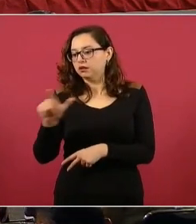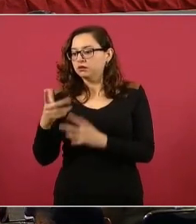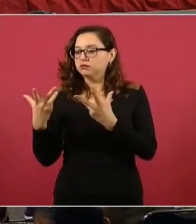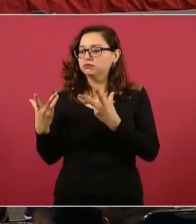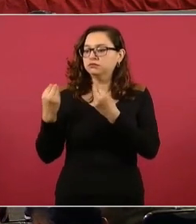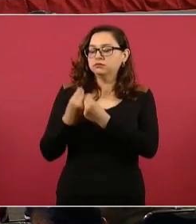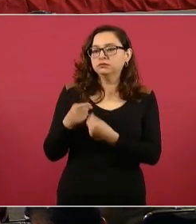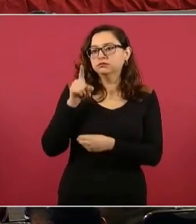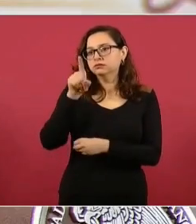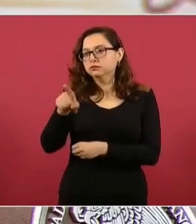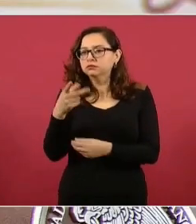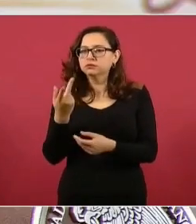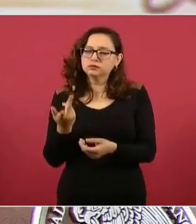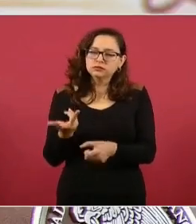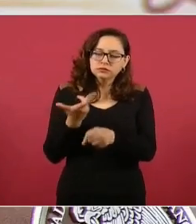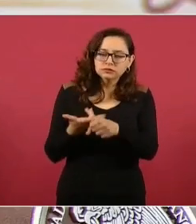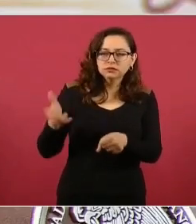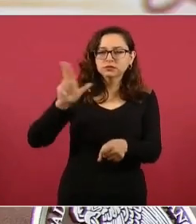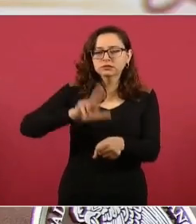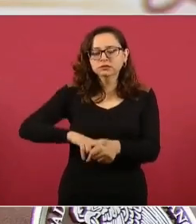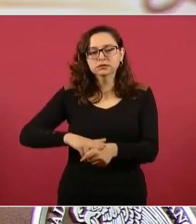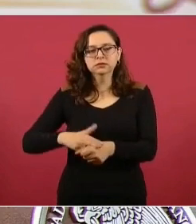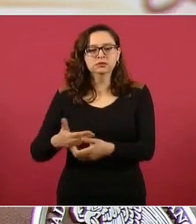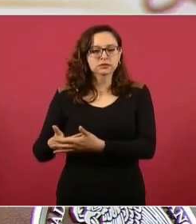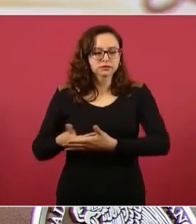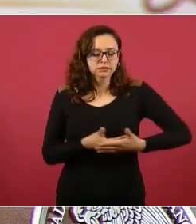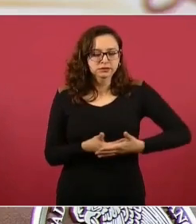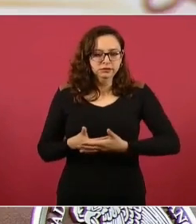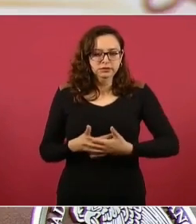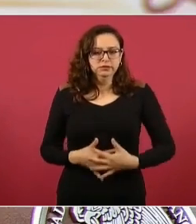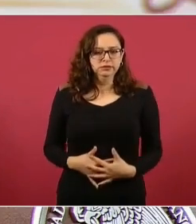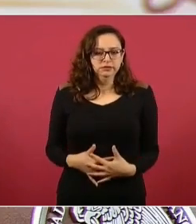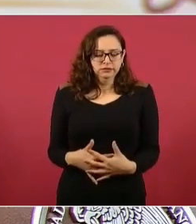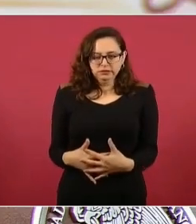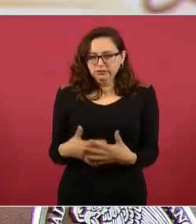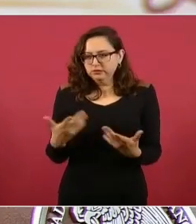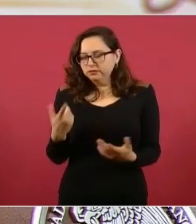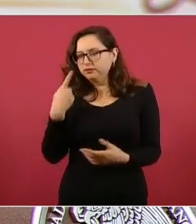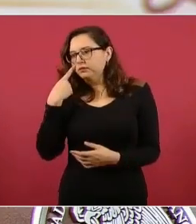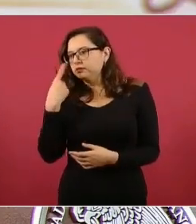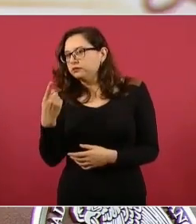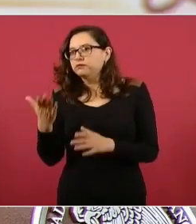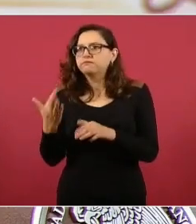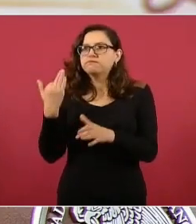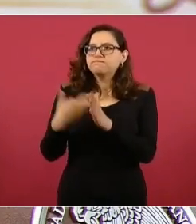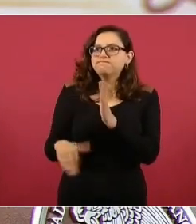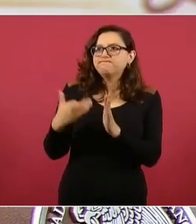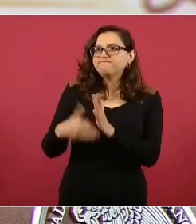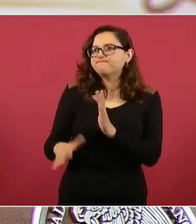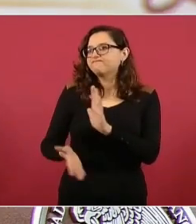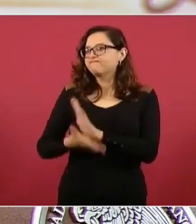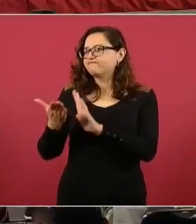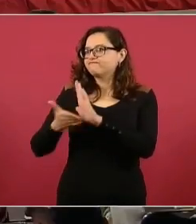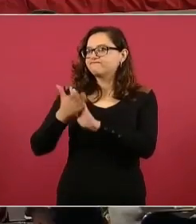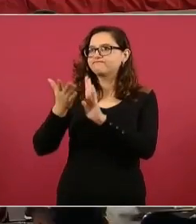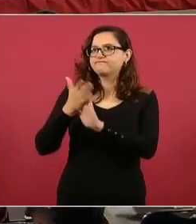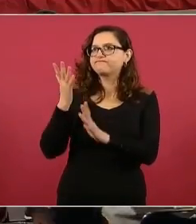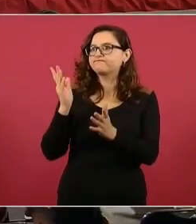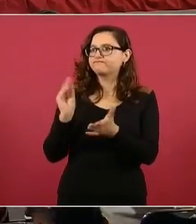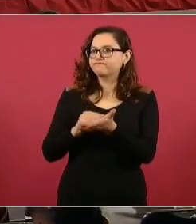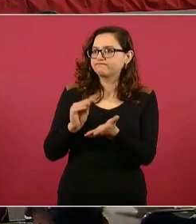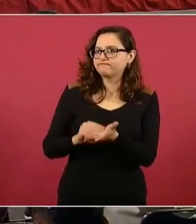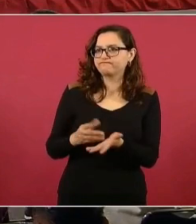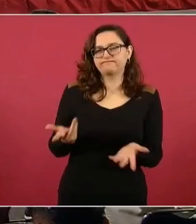de tepic que está en construcción desde hace ya mucho tiempo y que vamos a poner en operación este mismo año si podemos